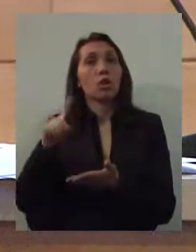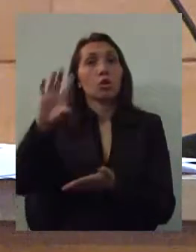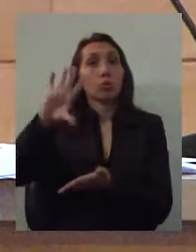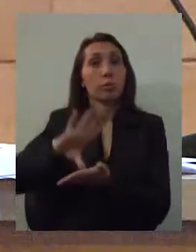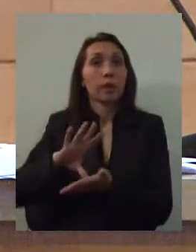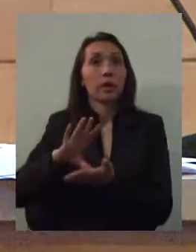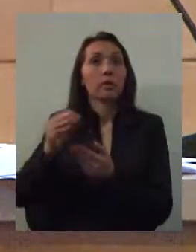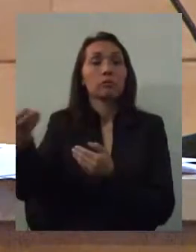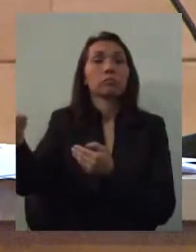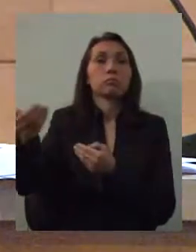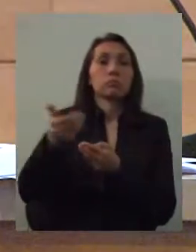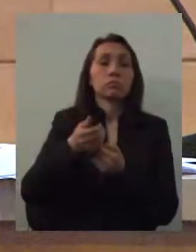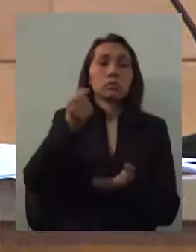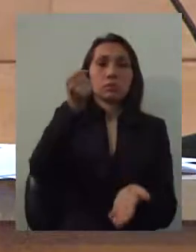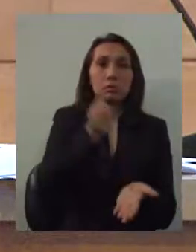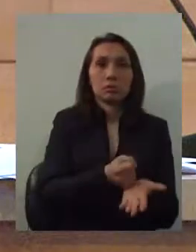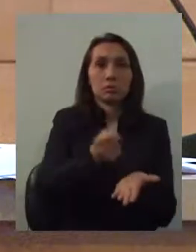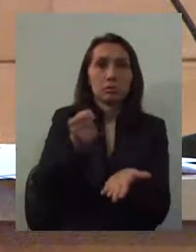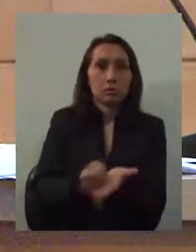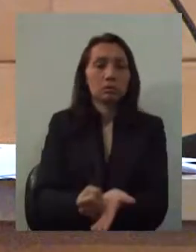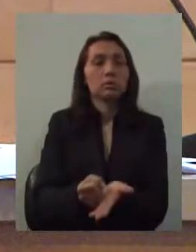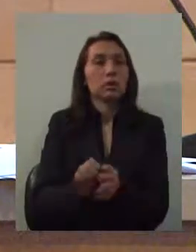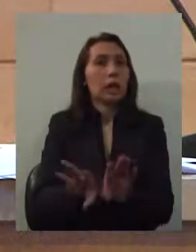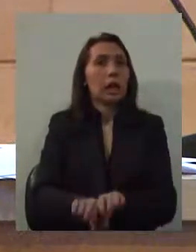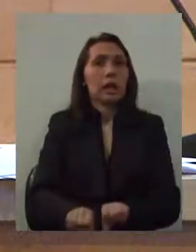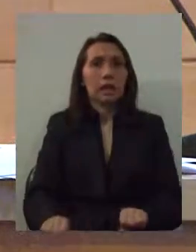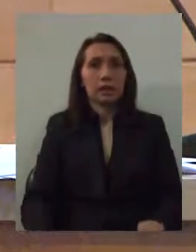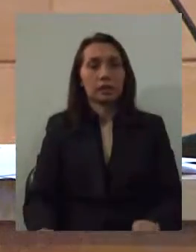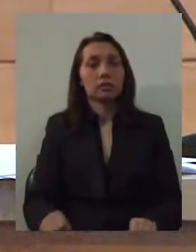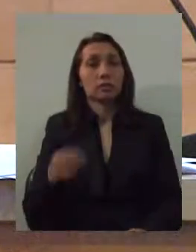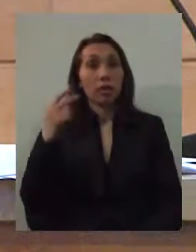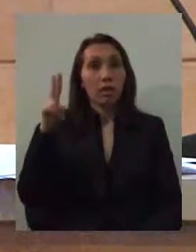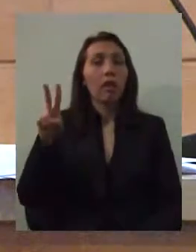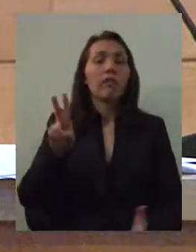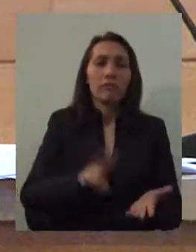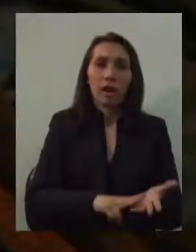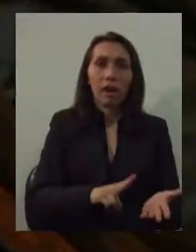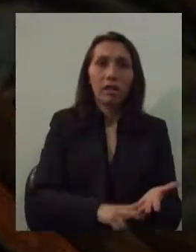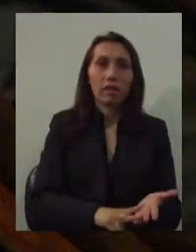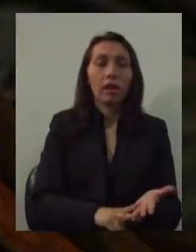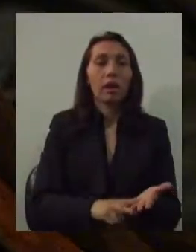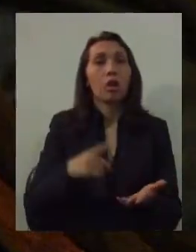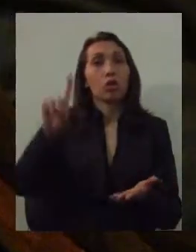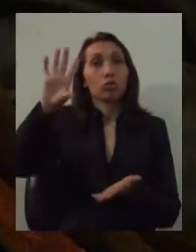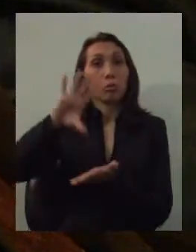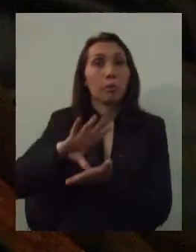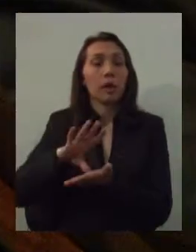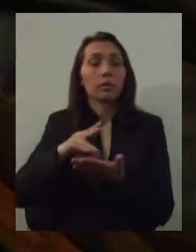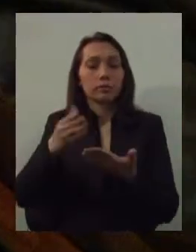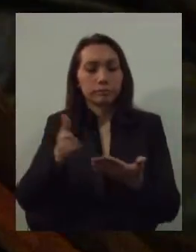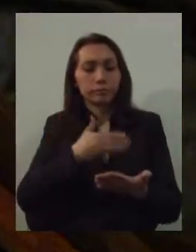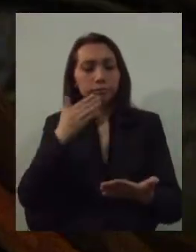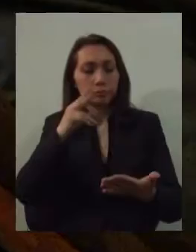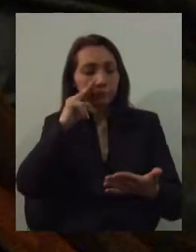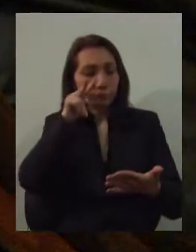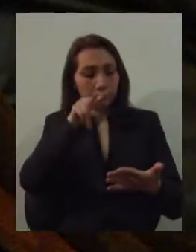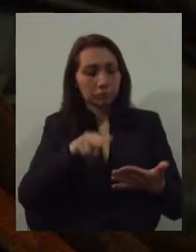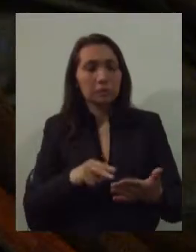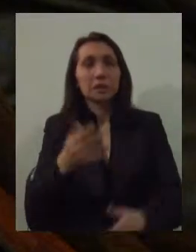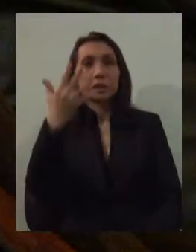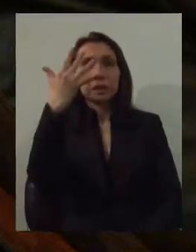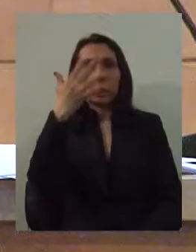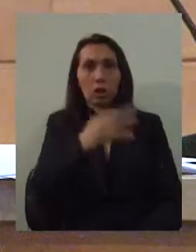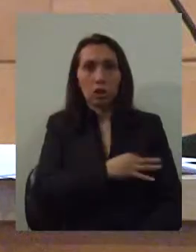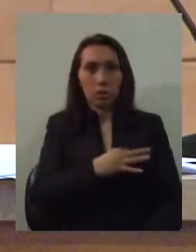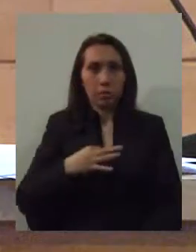extranjero, que venga con sus timbres, que venga, que claro que de allá proviene. Se revisa acá por 5